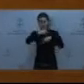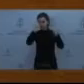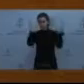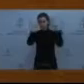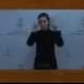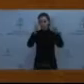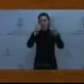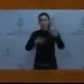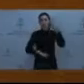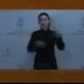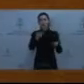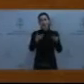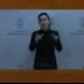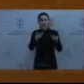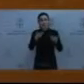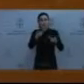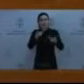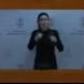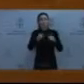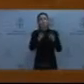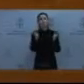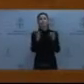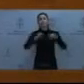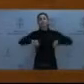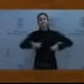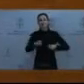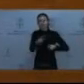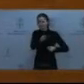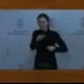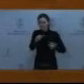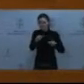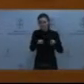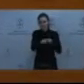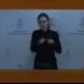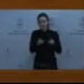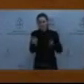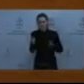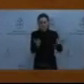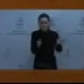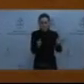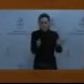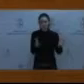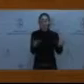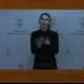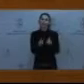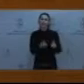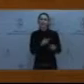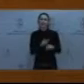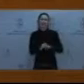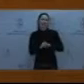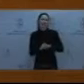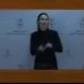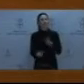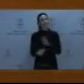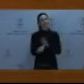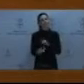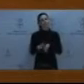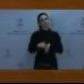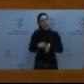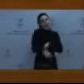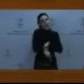sistema educativo concertado, con la enseñanza concertada. En esa división en la que jugamos con los sindicatos amigos para malmeter entre los